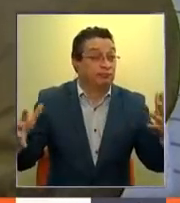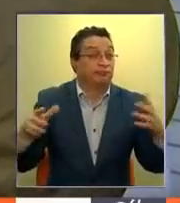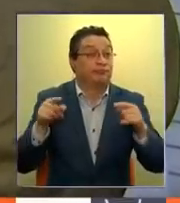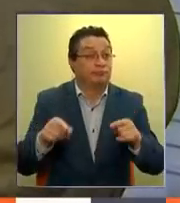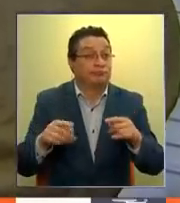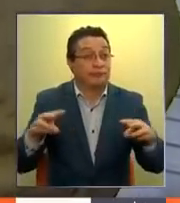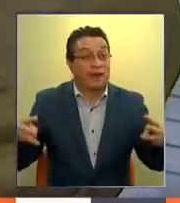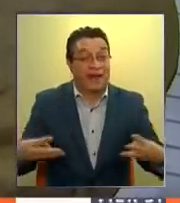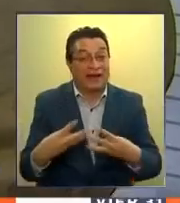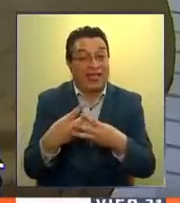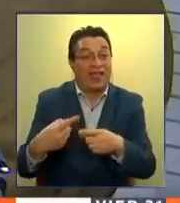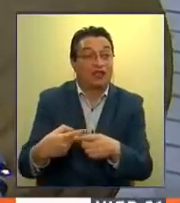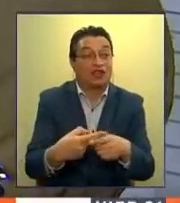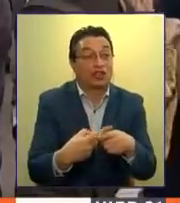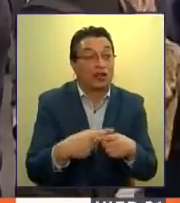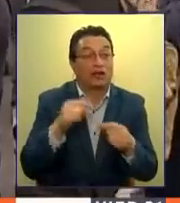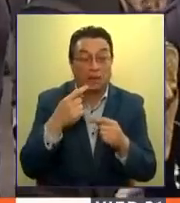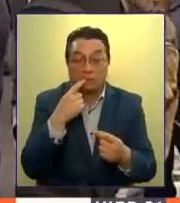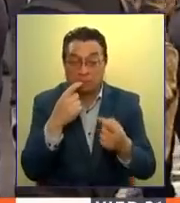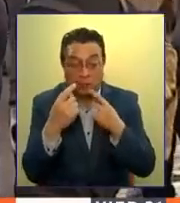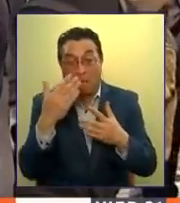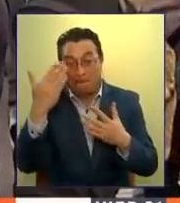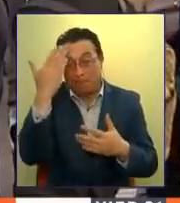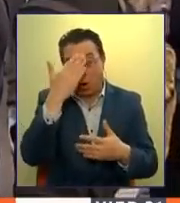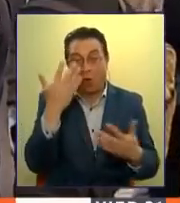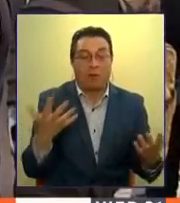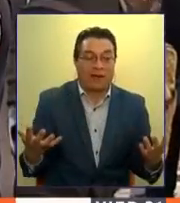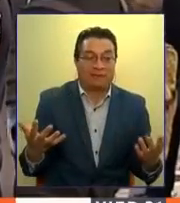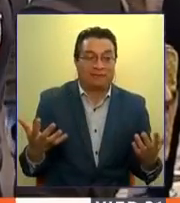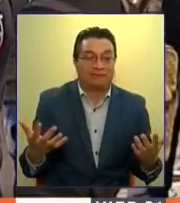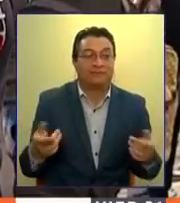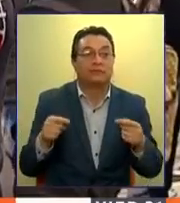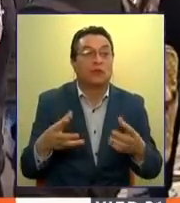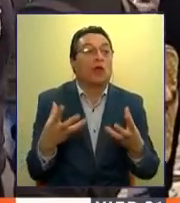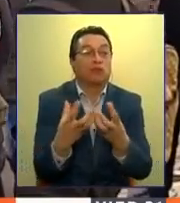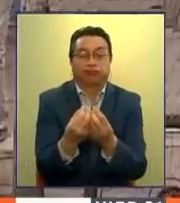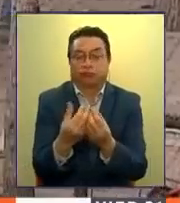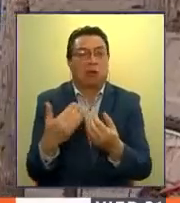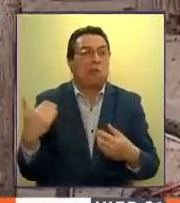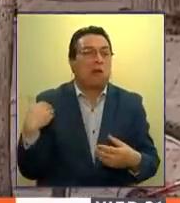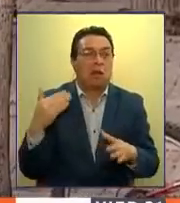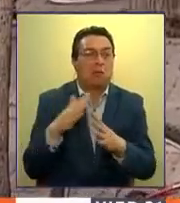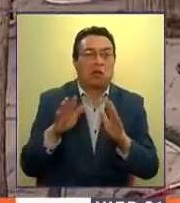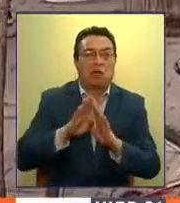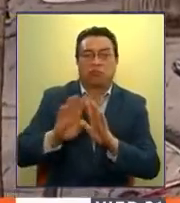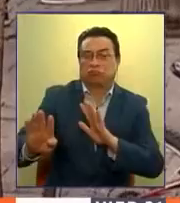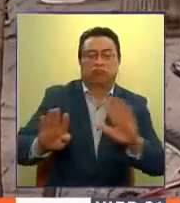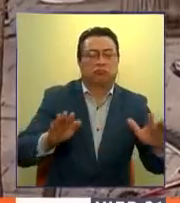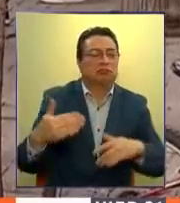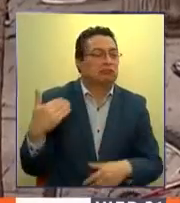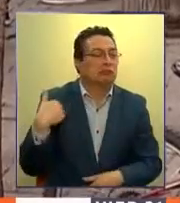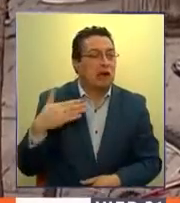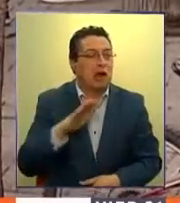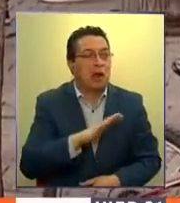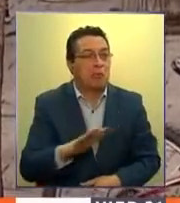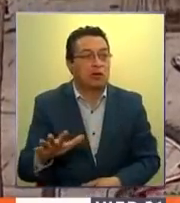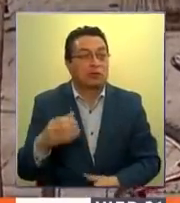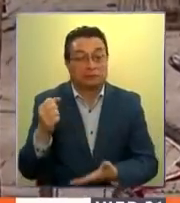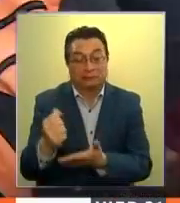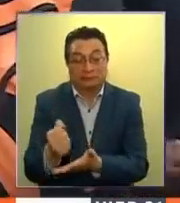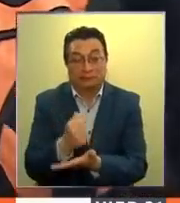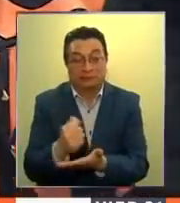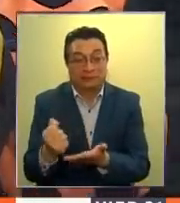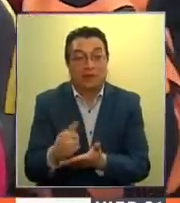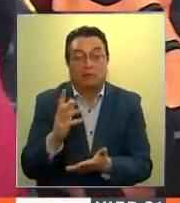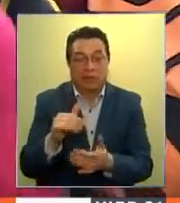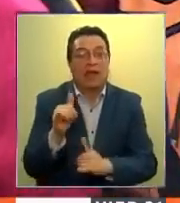por las redes sociales, también te preocupa eso. Parece que no importaron las aglomeraciones ni la distancia social, menos que el trámite se hace de